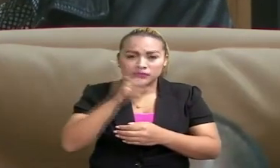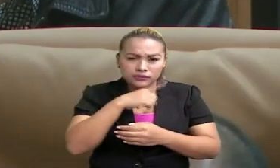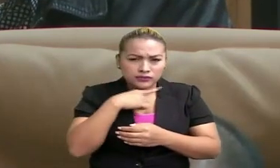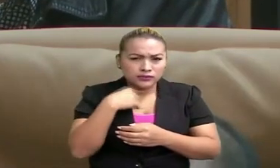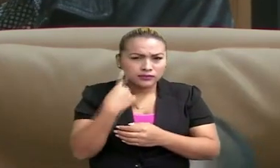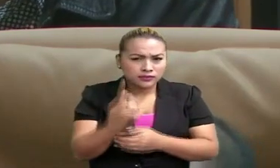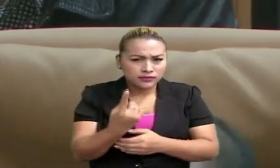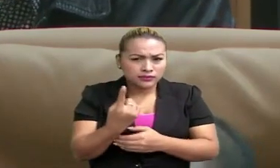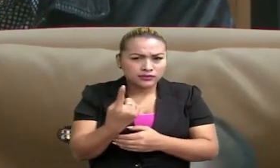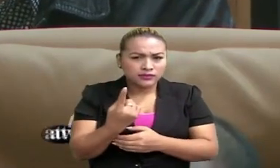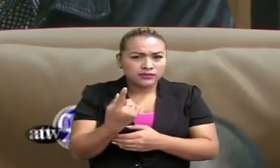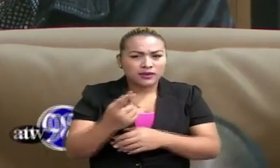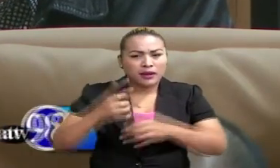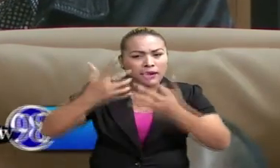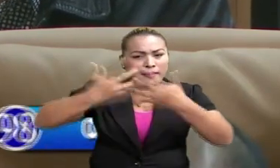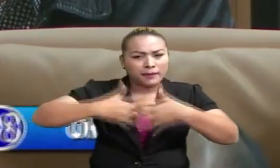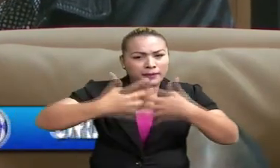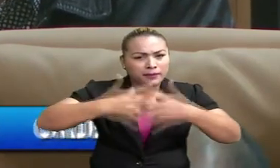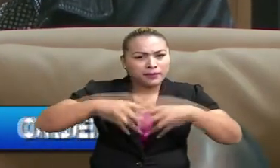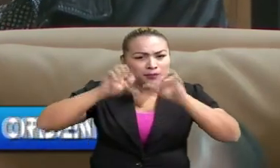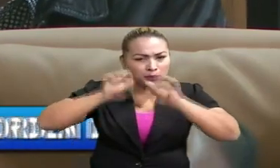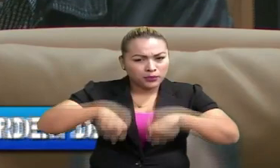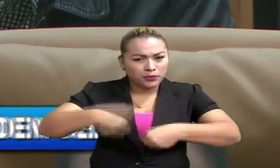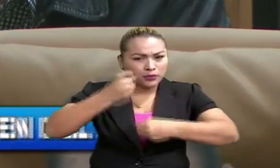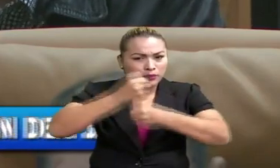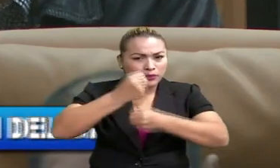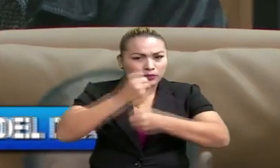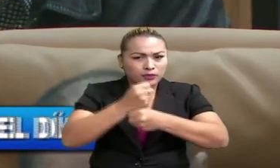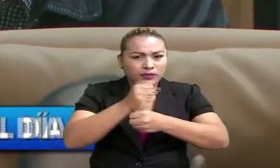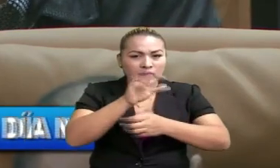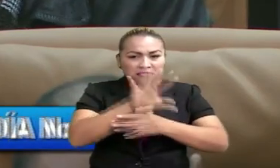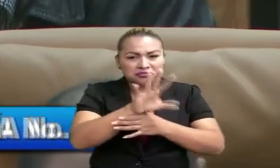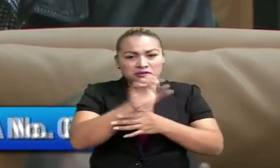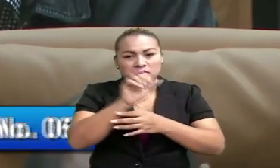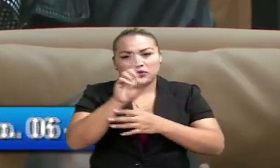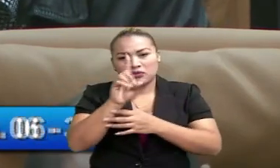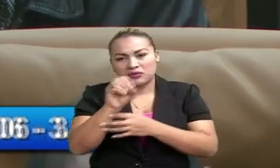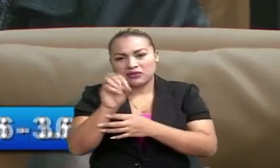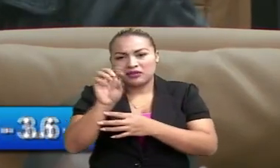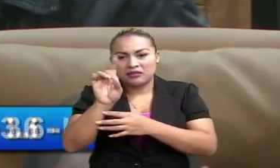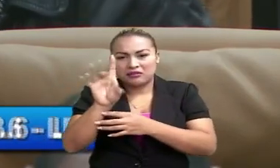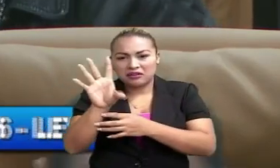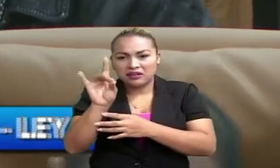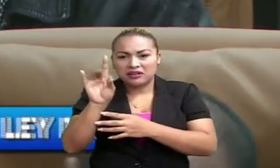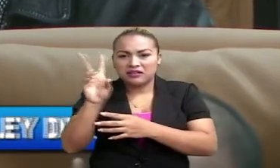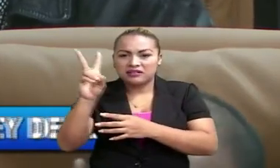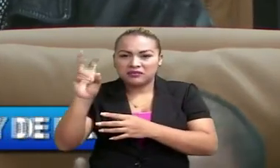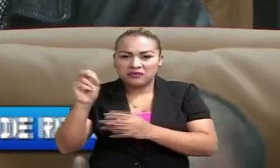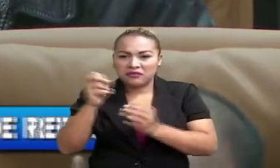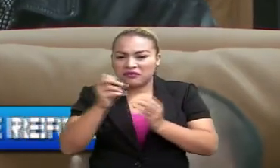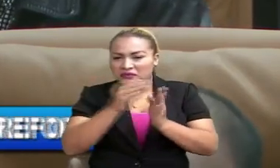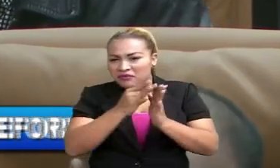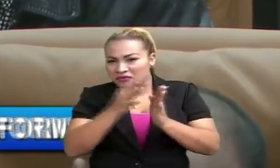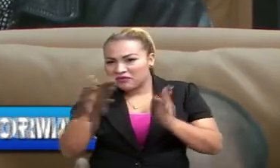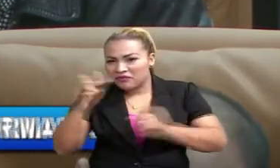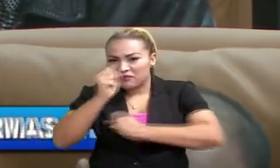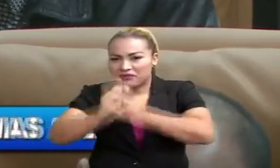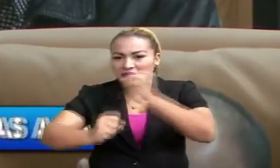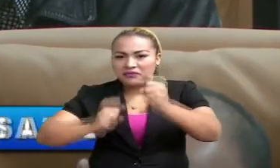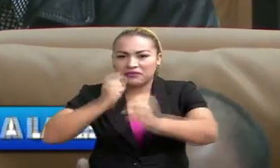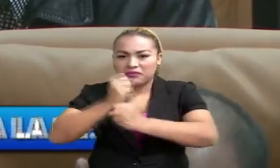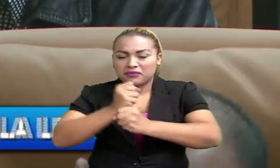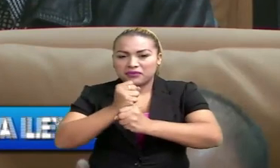realmente, de que una empresa puede estar trabajando 5, 10, 15 y hasta 20 años